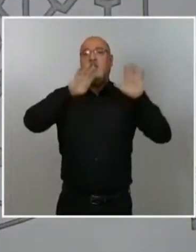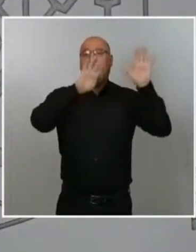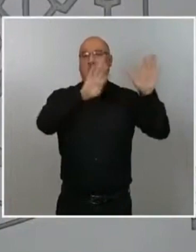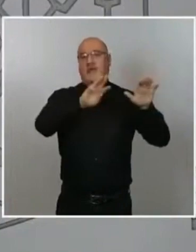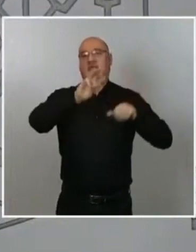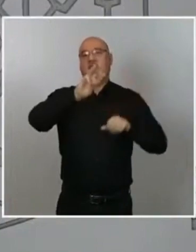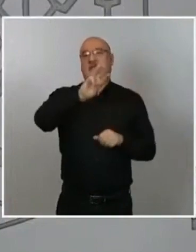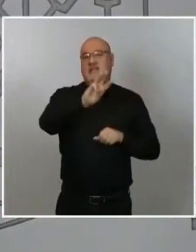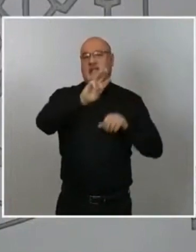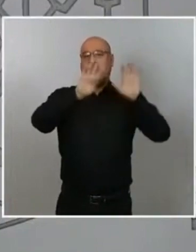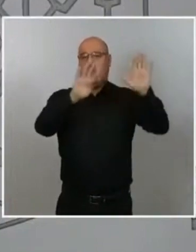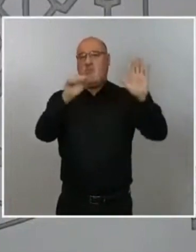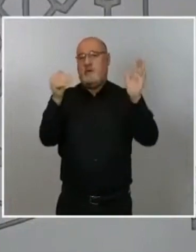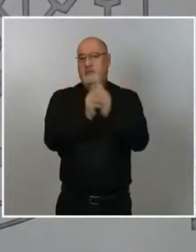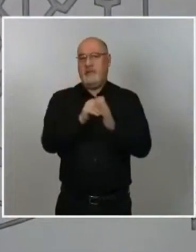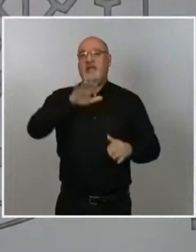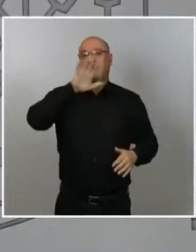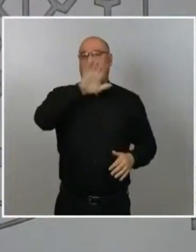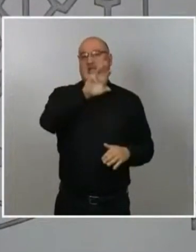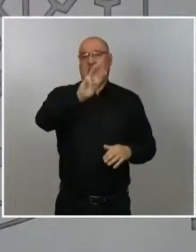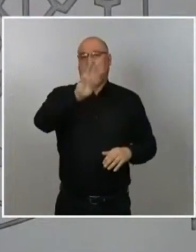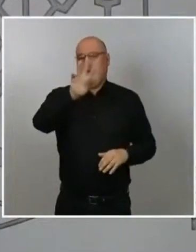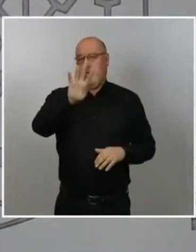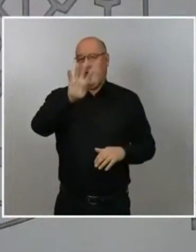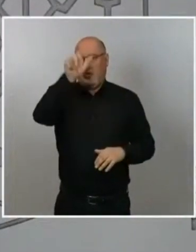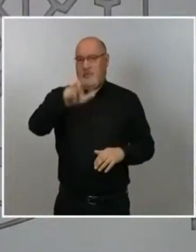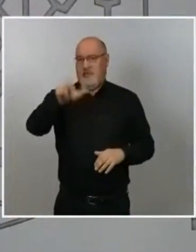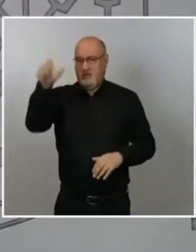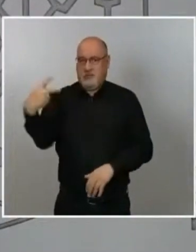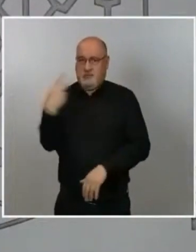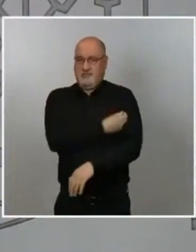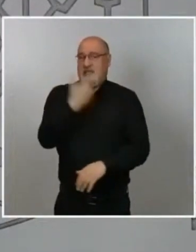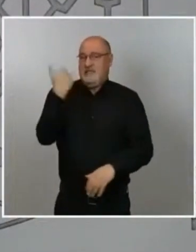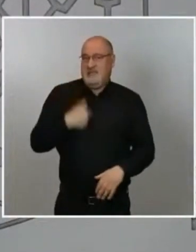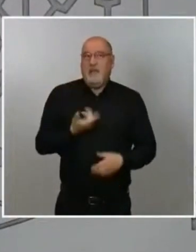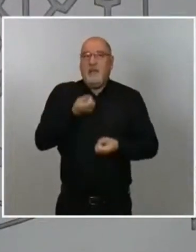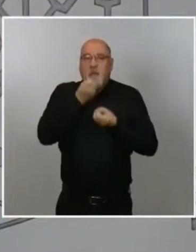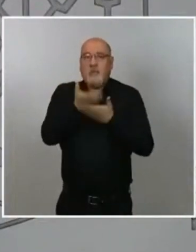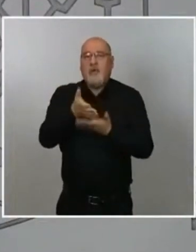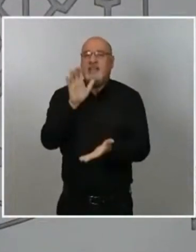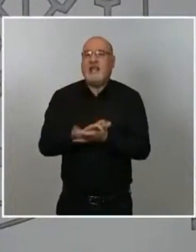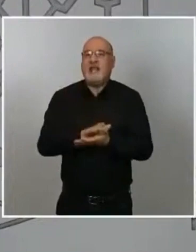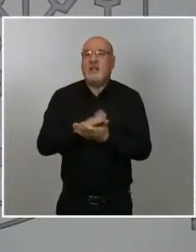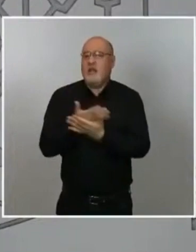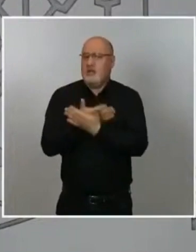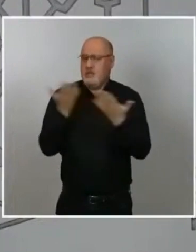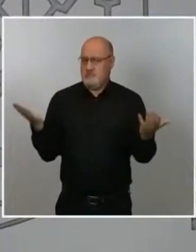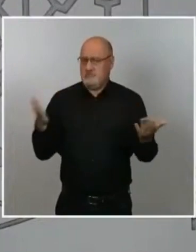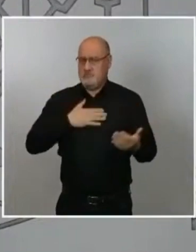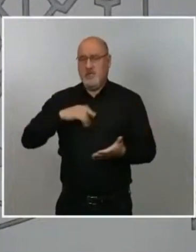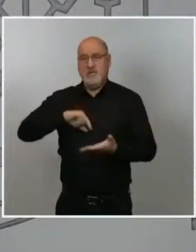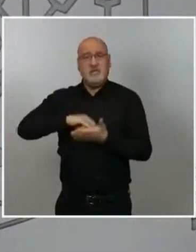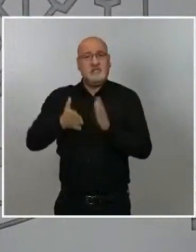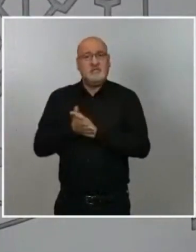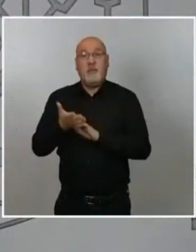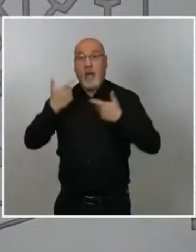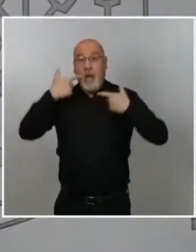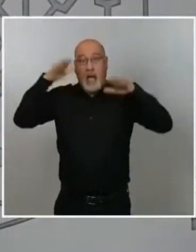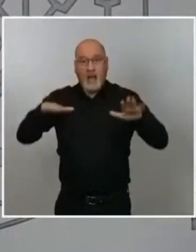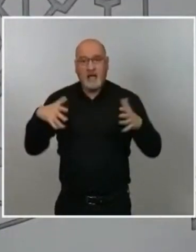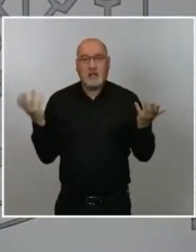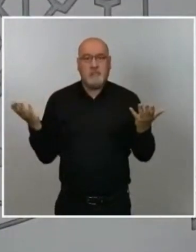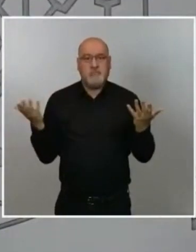personas, hasta ahora un solo caso. Pero también un mensaje de tranquilidad y de confianza en el sistema de alerta, farmacovigilancia,